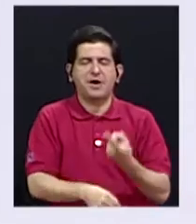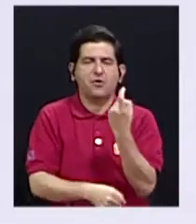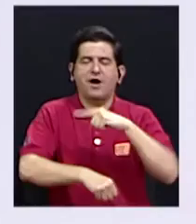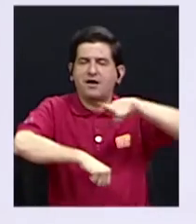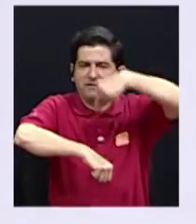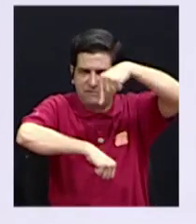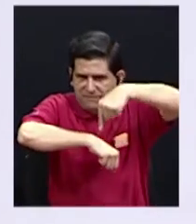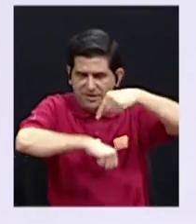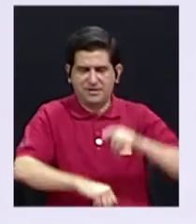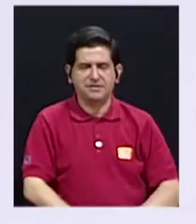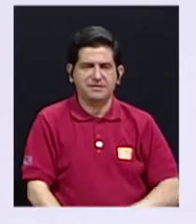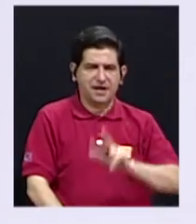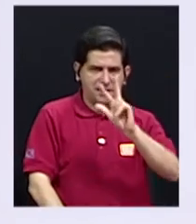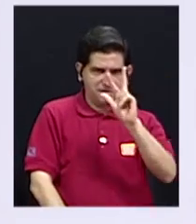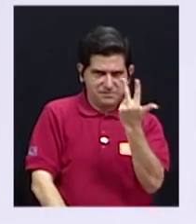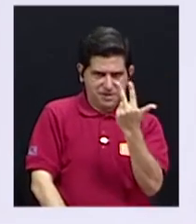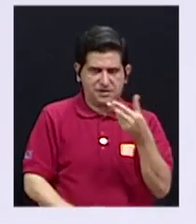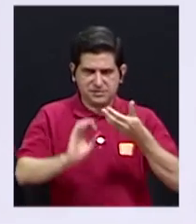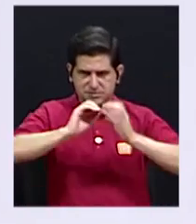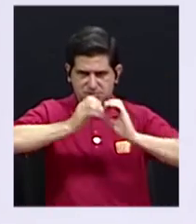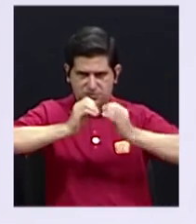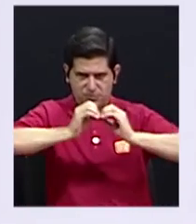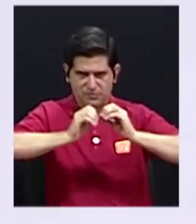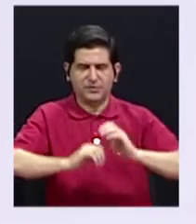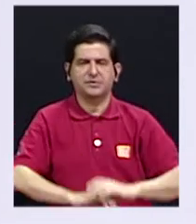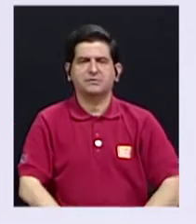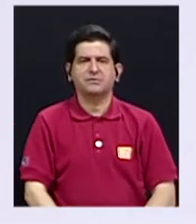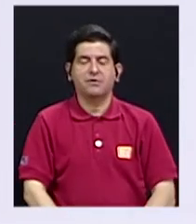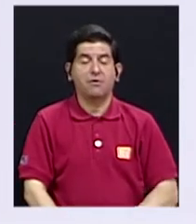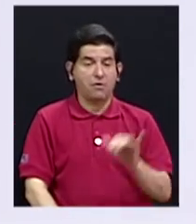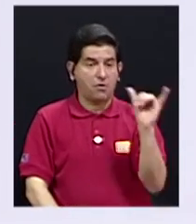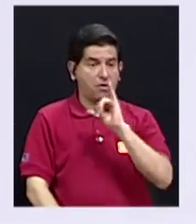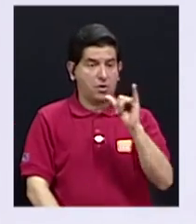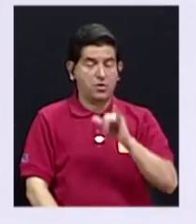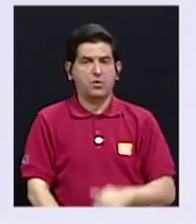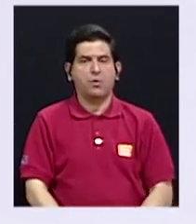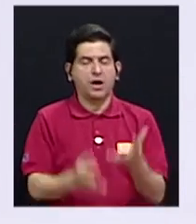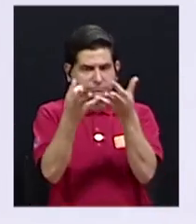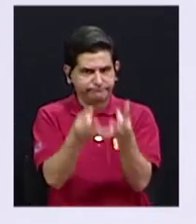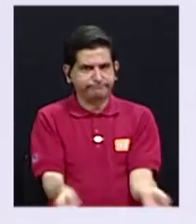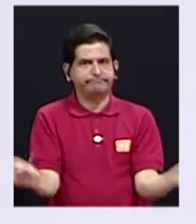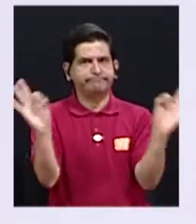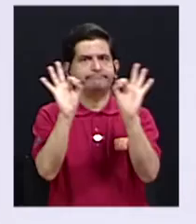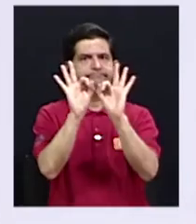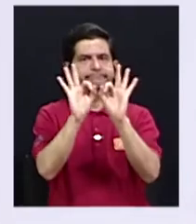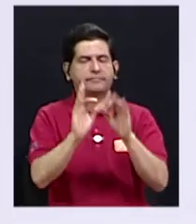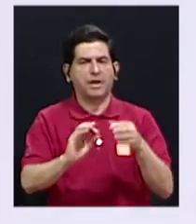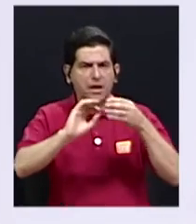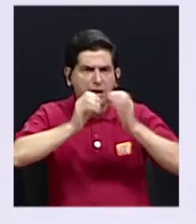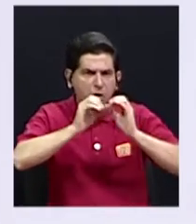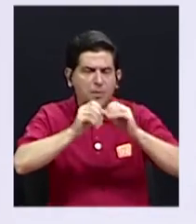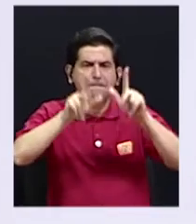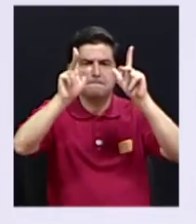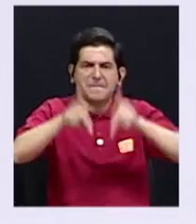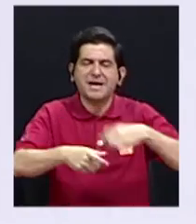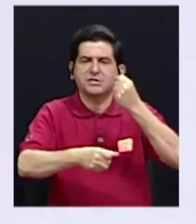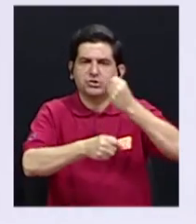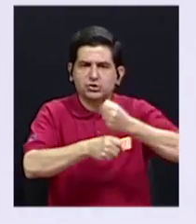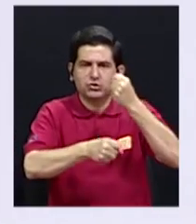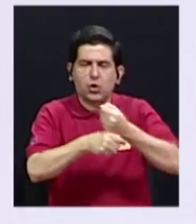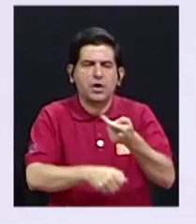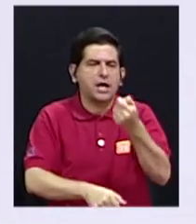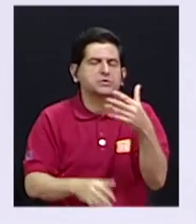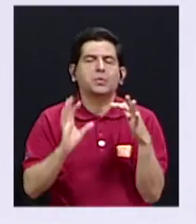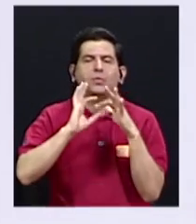y un tercer indicador que también resulta bastante relevante es el indicador de gente que trabaja con